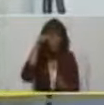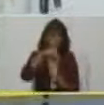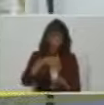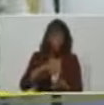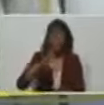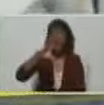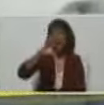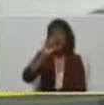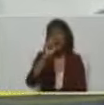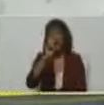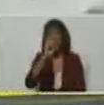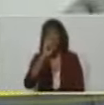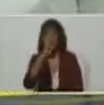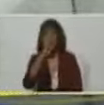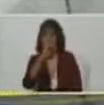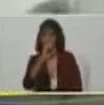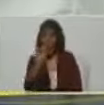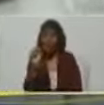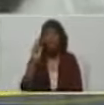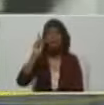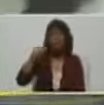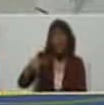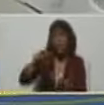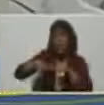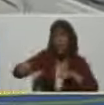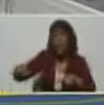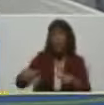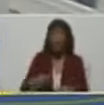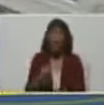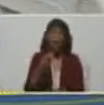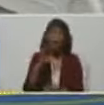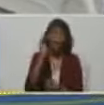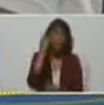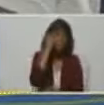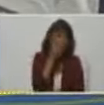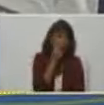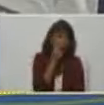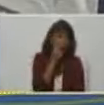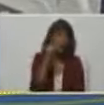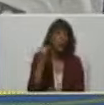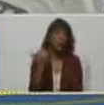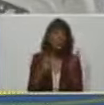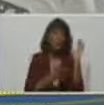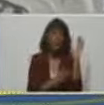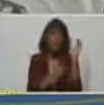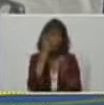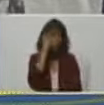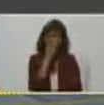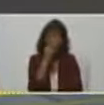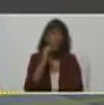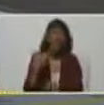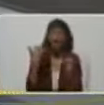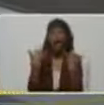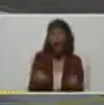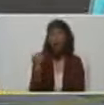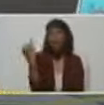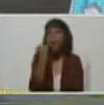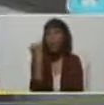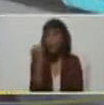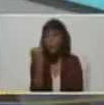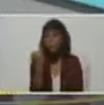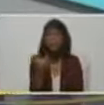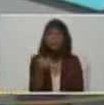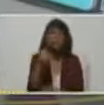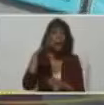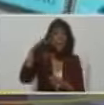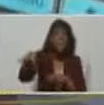Caribe, el hospital donde está ahorita, que lleva por nombre Hugo Chávez, y aquí pues en estos